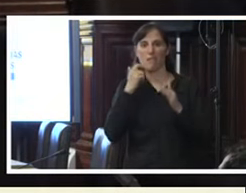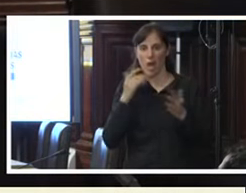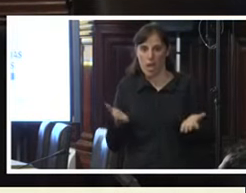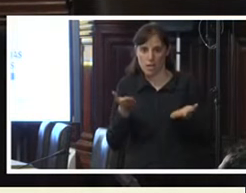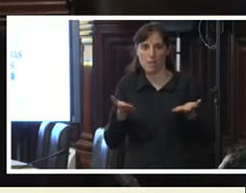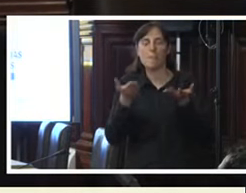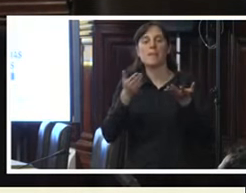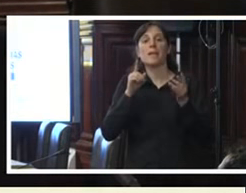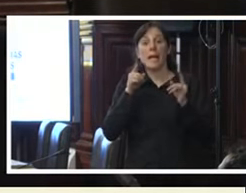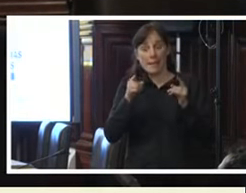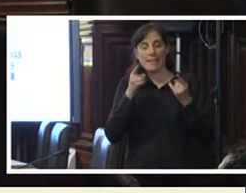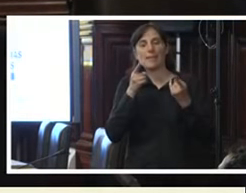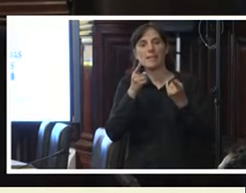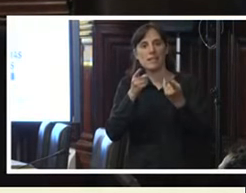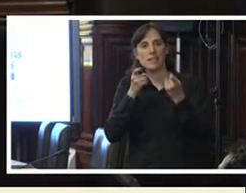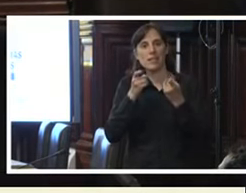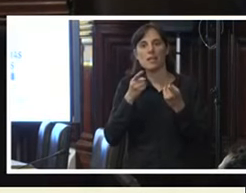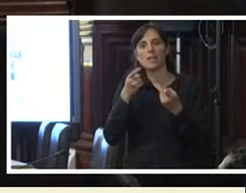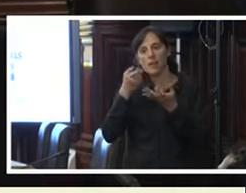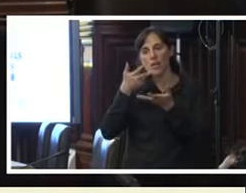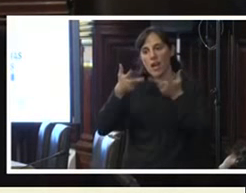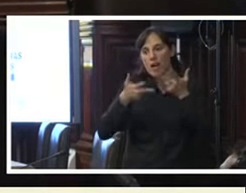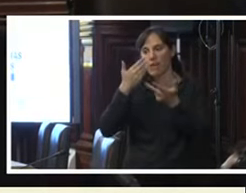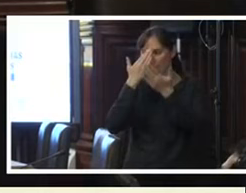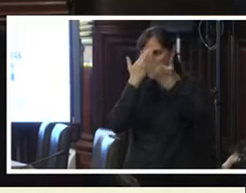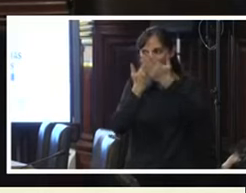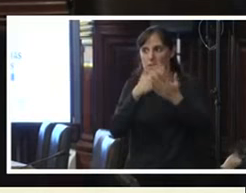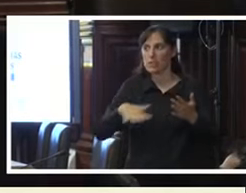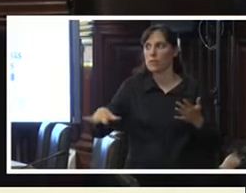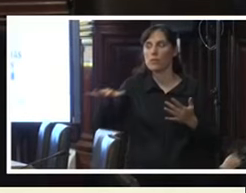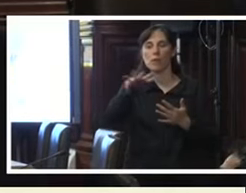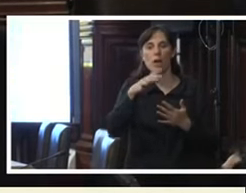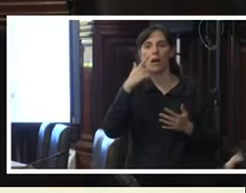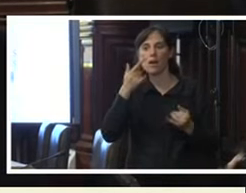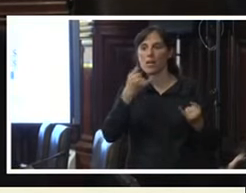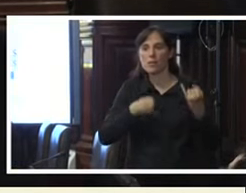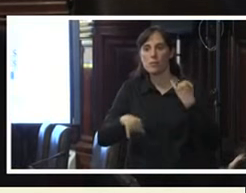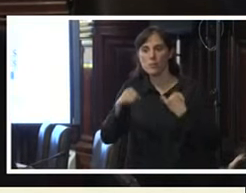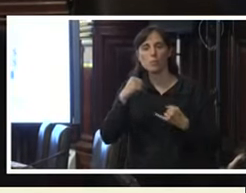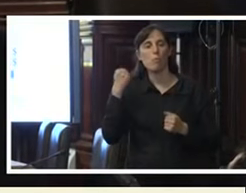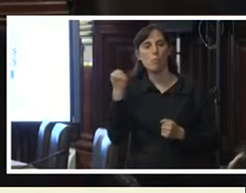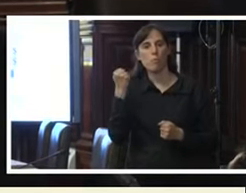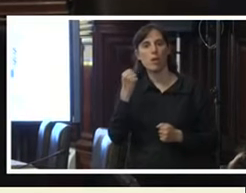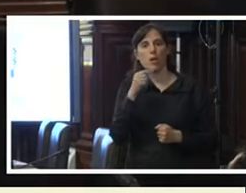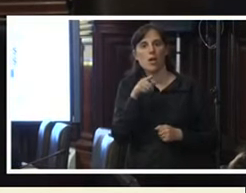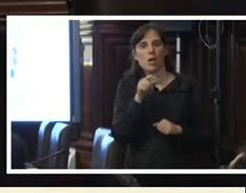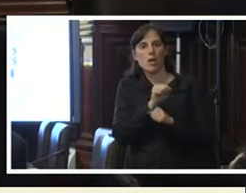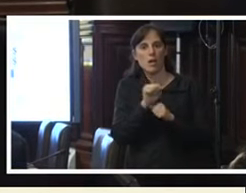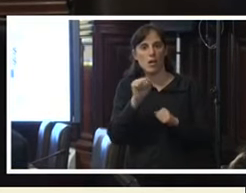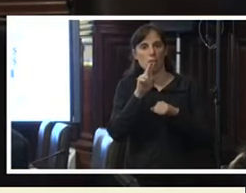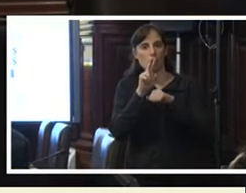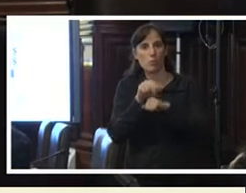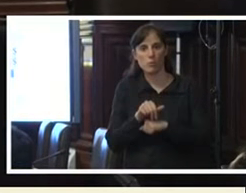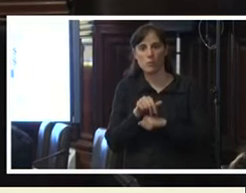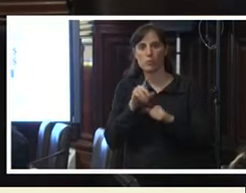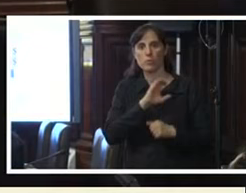necesidades queremos posicionarnos ante ustedes esperando que la información aportada sea de utilidad para nutrir el diálogo con los con los